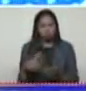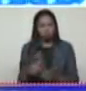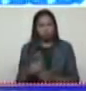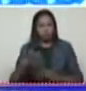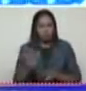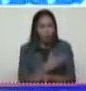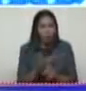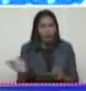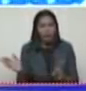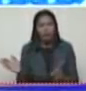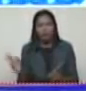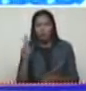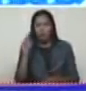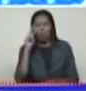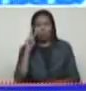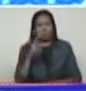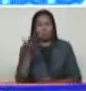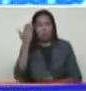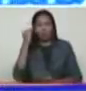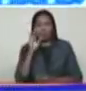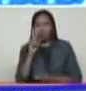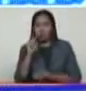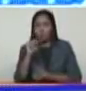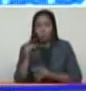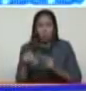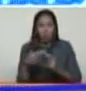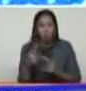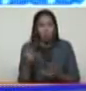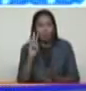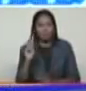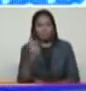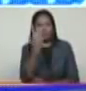visto. Debe de llenarnos de conciencia.